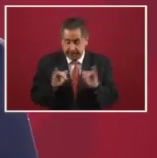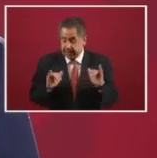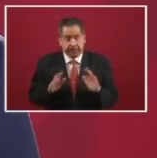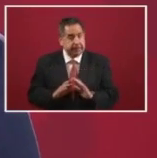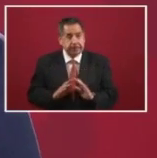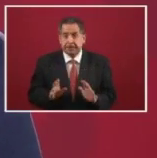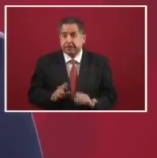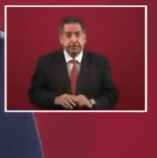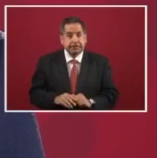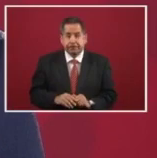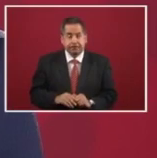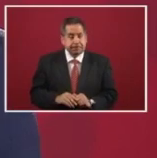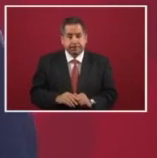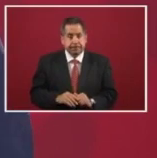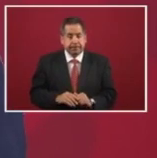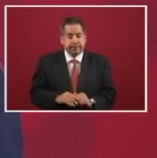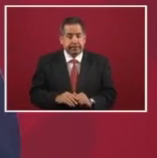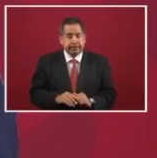para